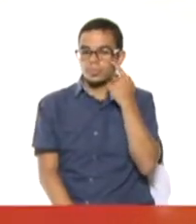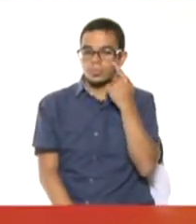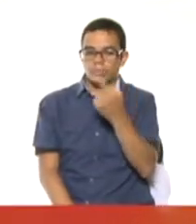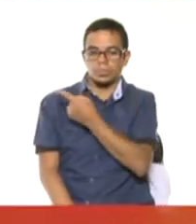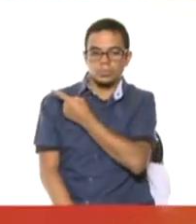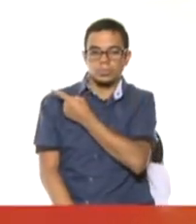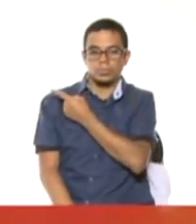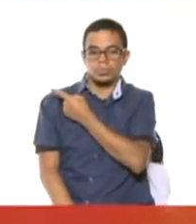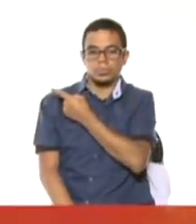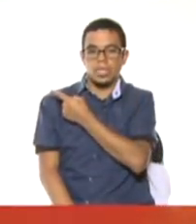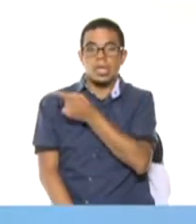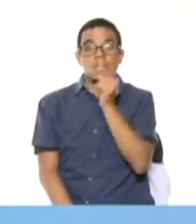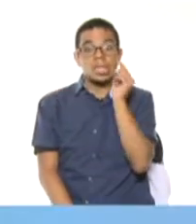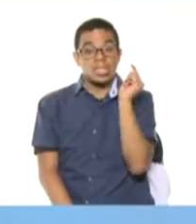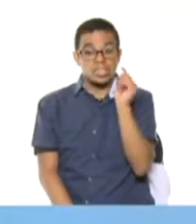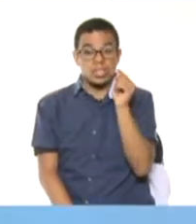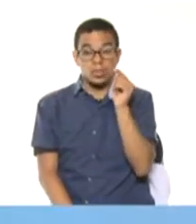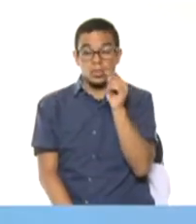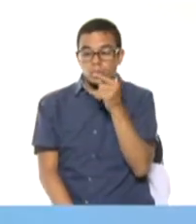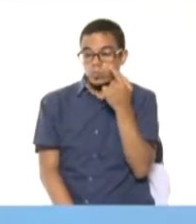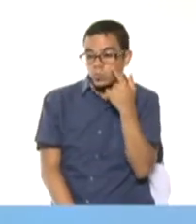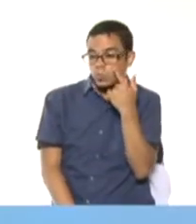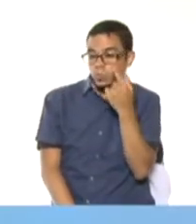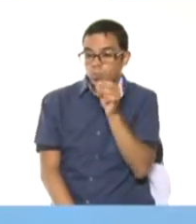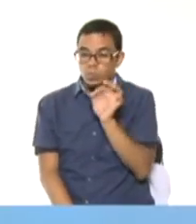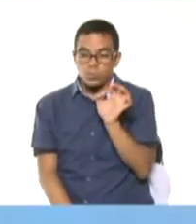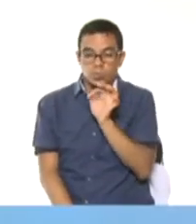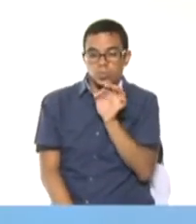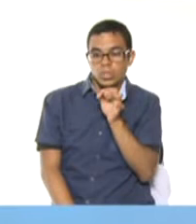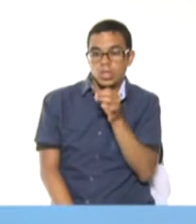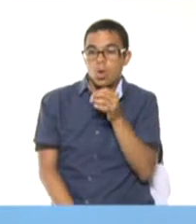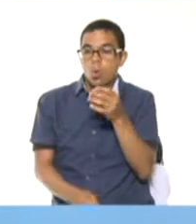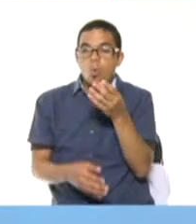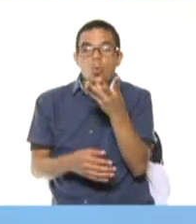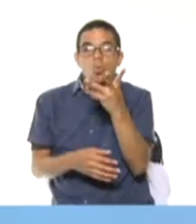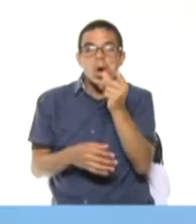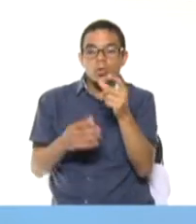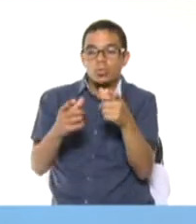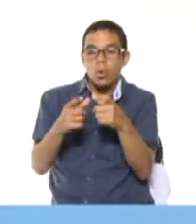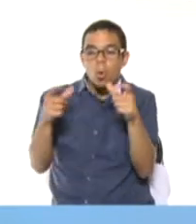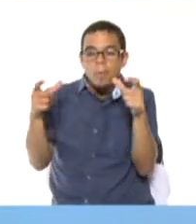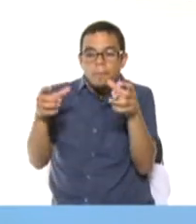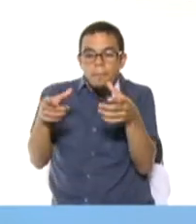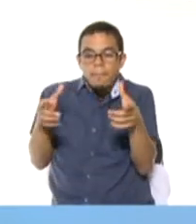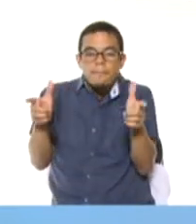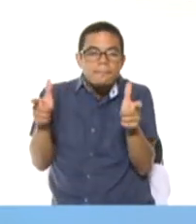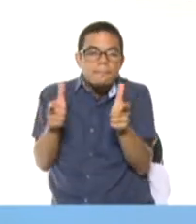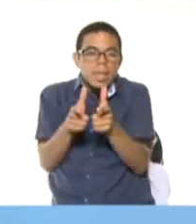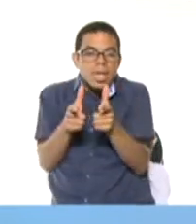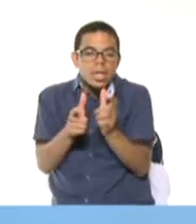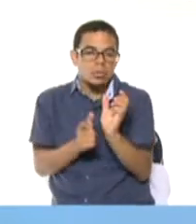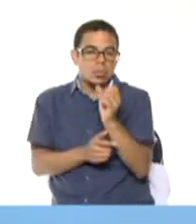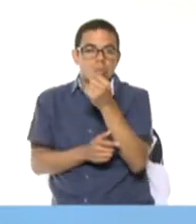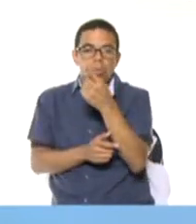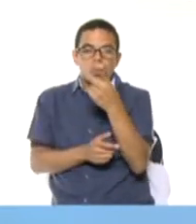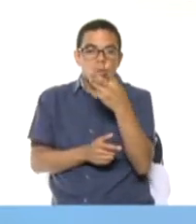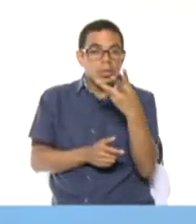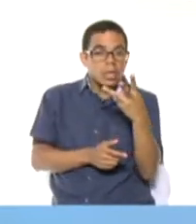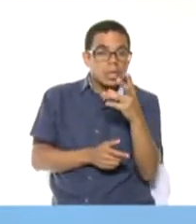Y ahí ellos pueden clasificar. ¿Cuántos hay pequeños? Uno, dos,